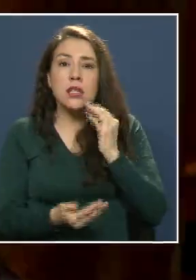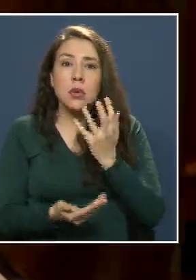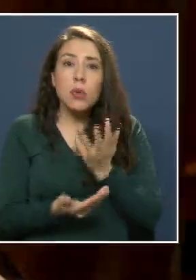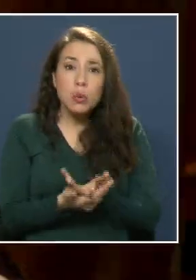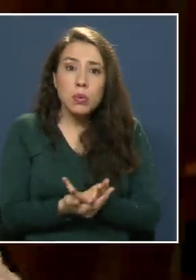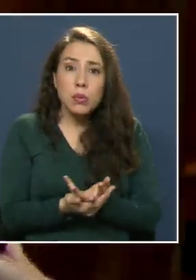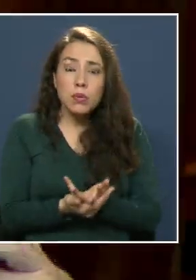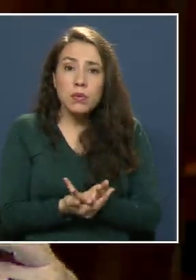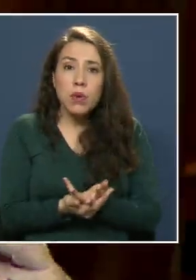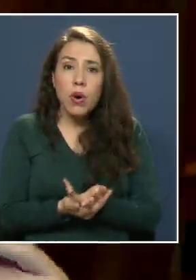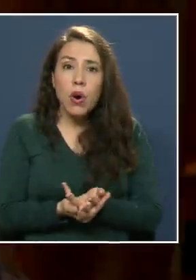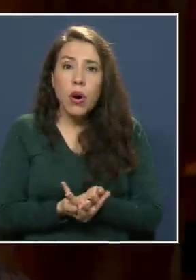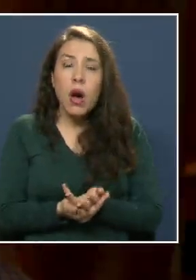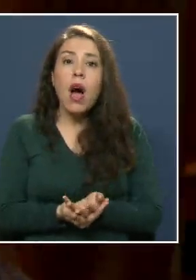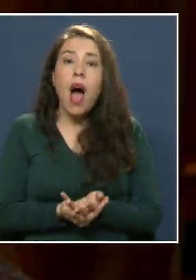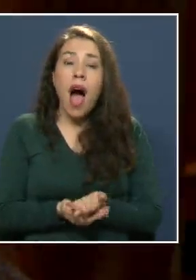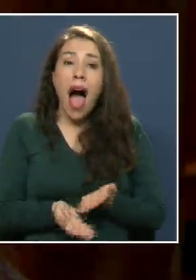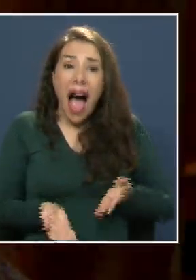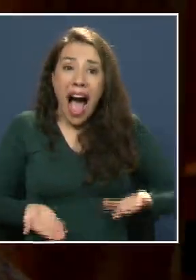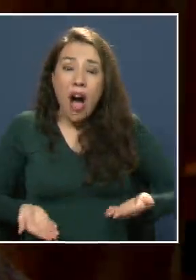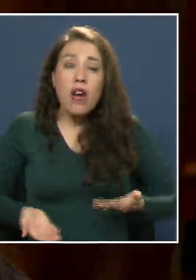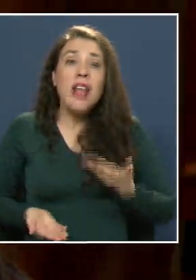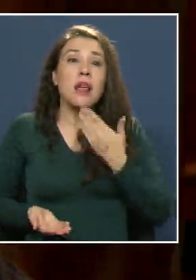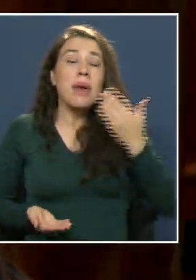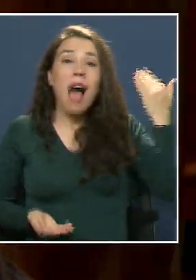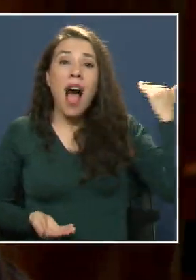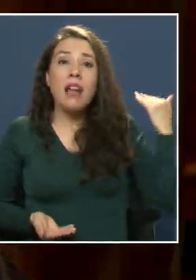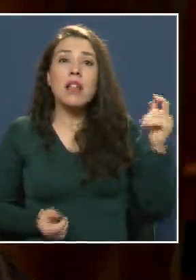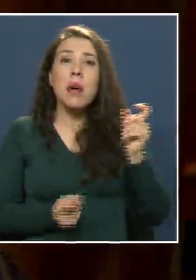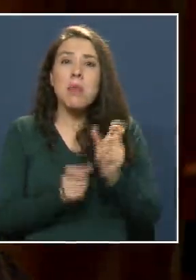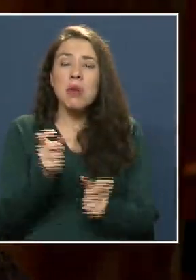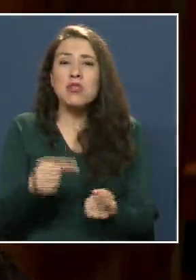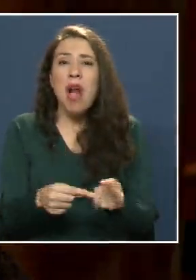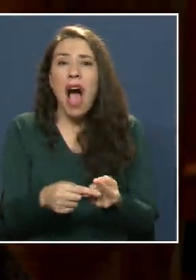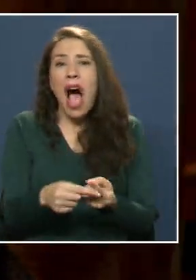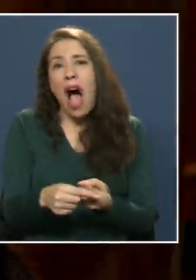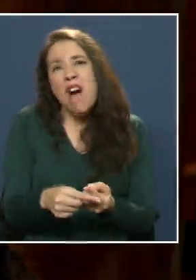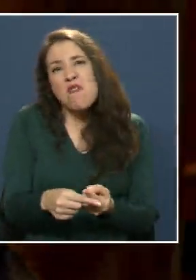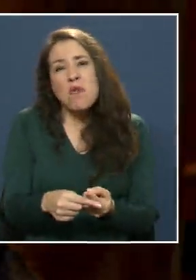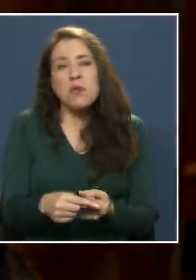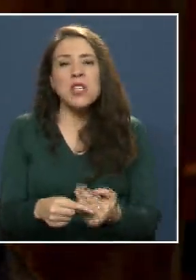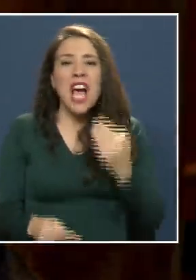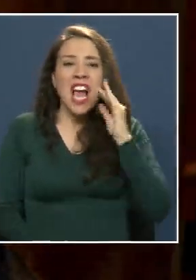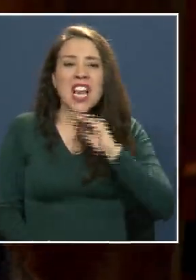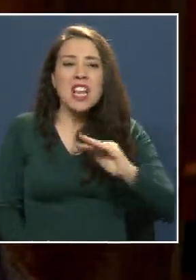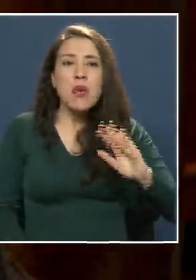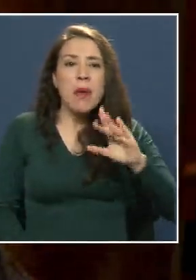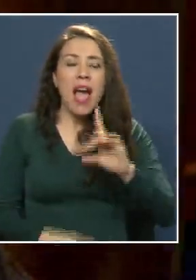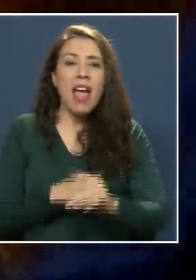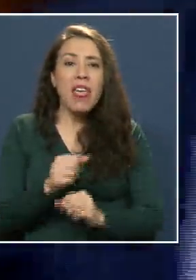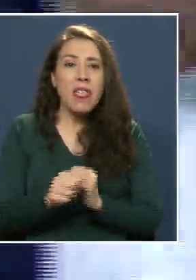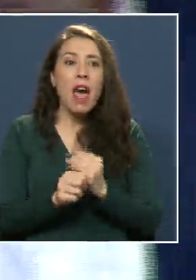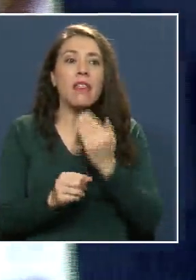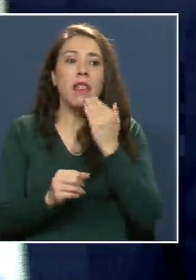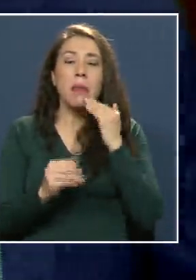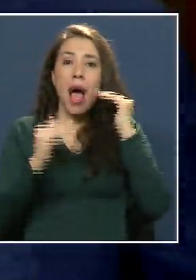y existen hoy personas que abusan sexualmente de niños y de menores de edad y también de